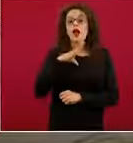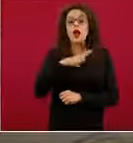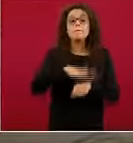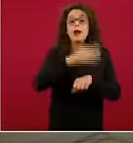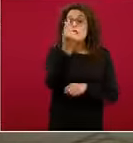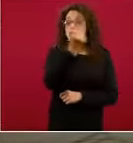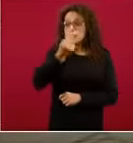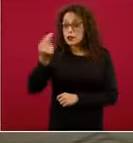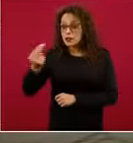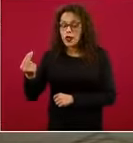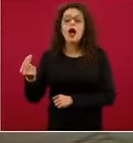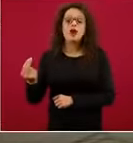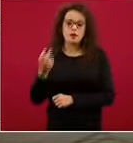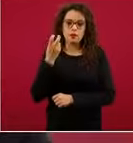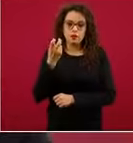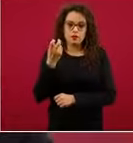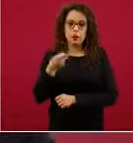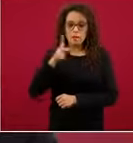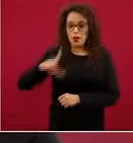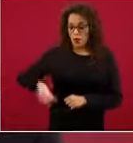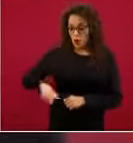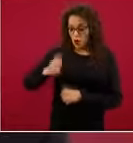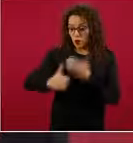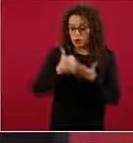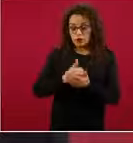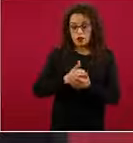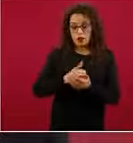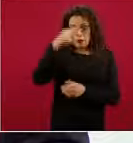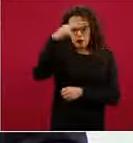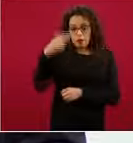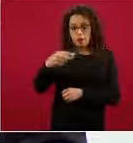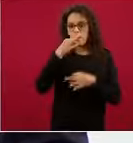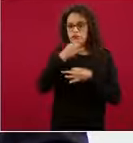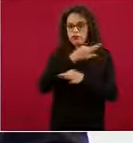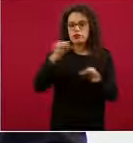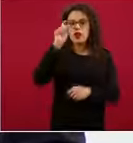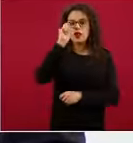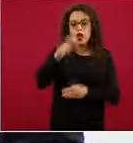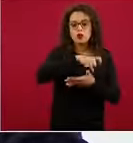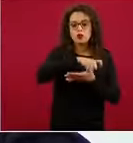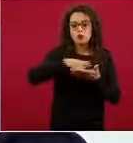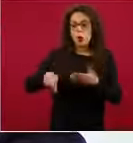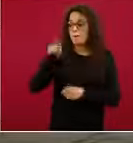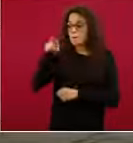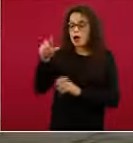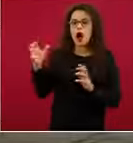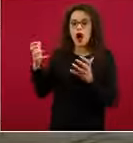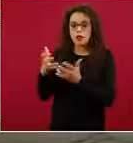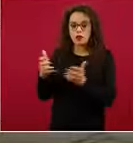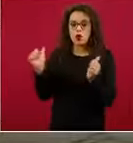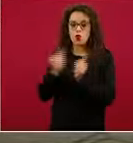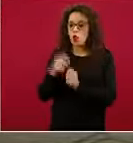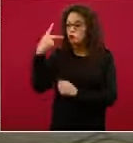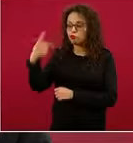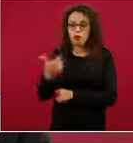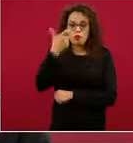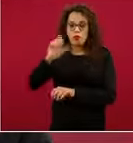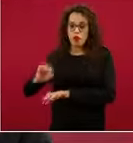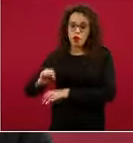está anunciando el gobierno de la Ciudad de México es una compra que ellos mismos hicieron con recursos de la Ciudad de